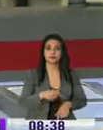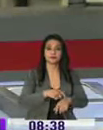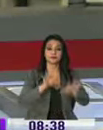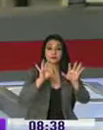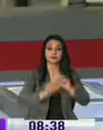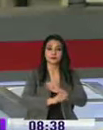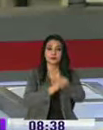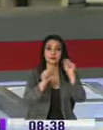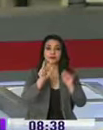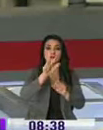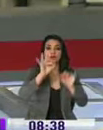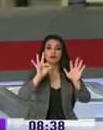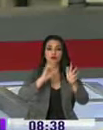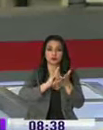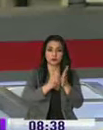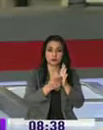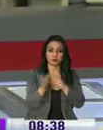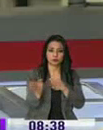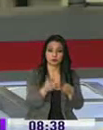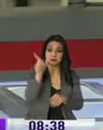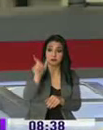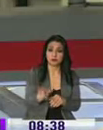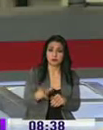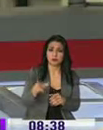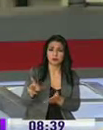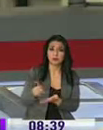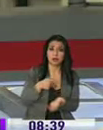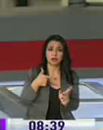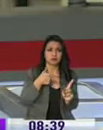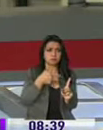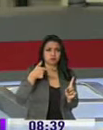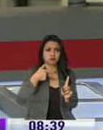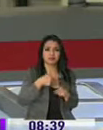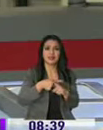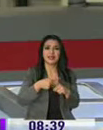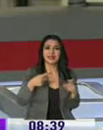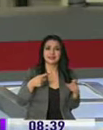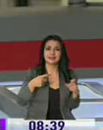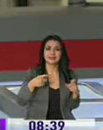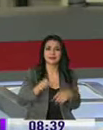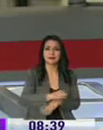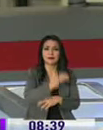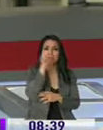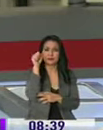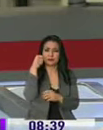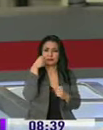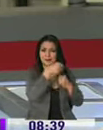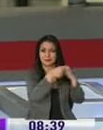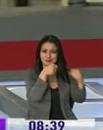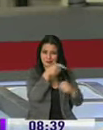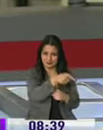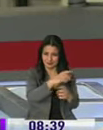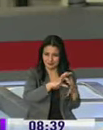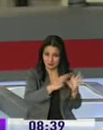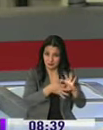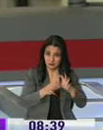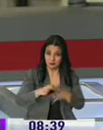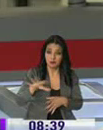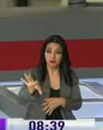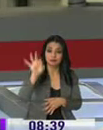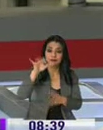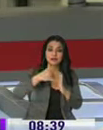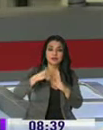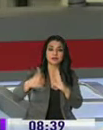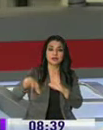8:38 en la mañana, un presunto sicario responsable de la muerte de un ex campeón panamericano de kickboxing fue capturado en Santa Elena. El